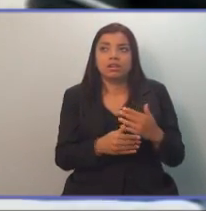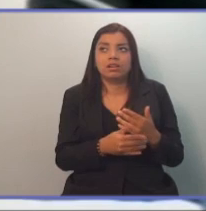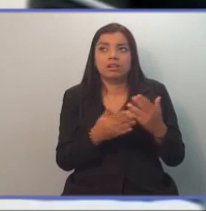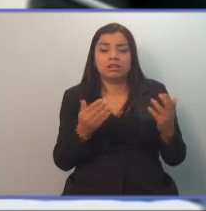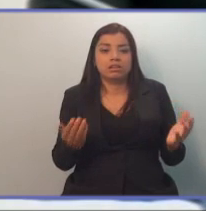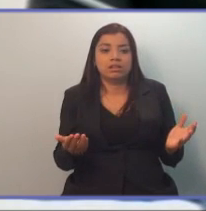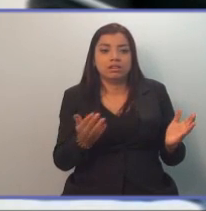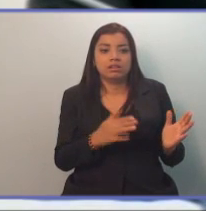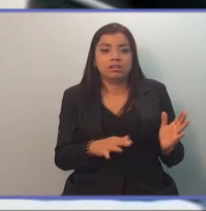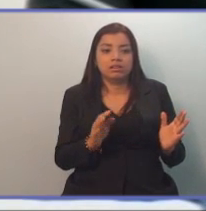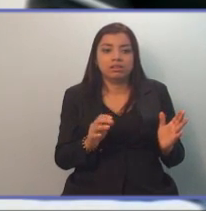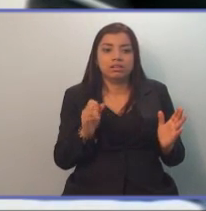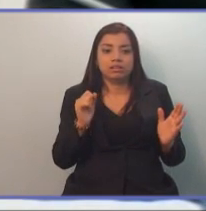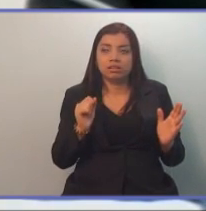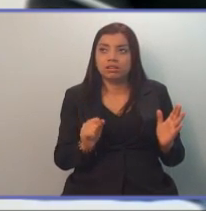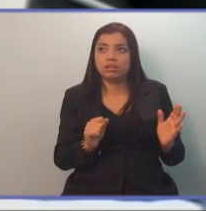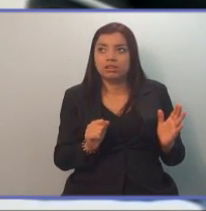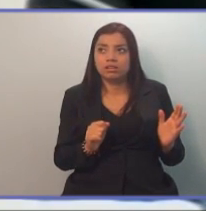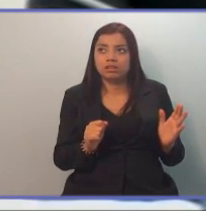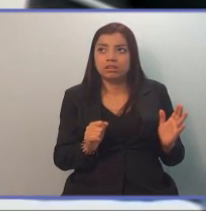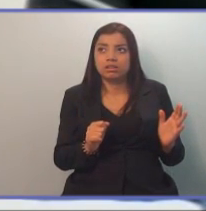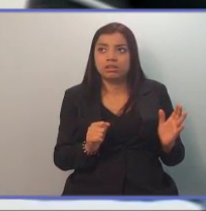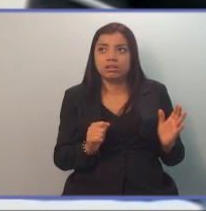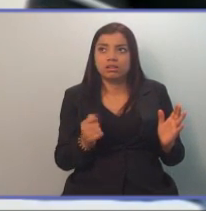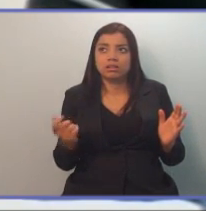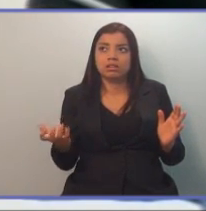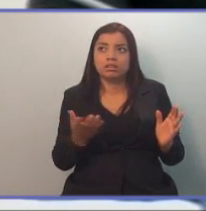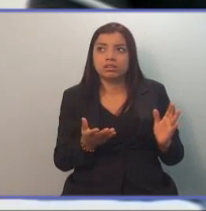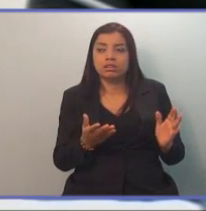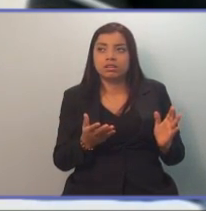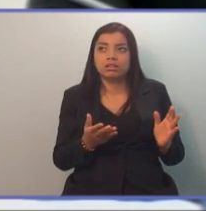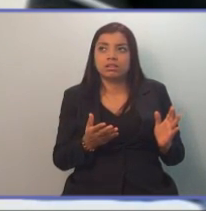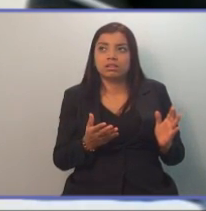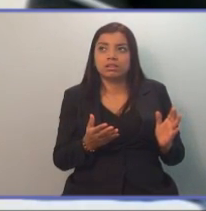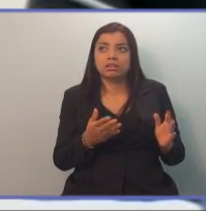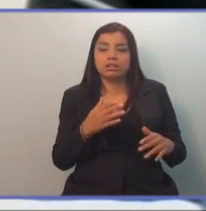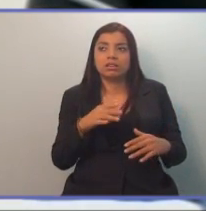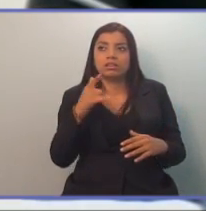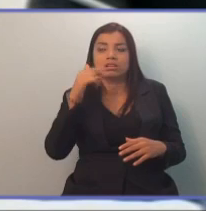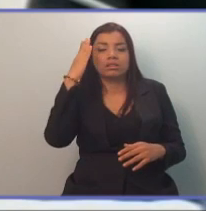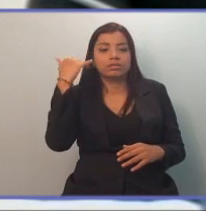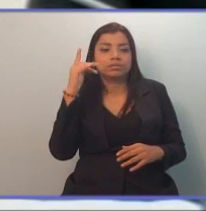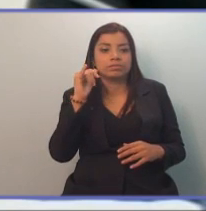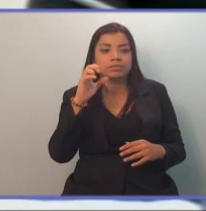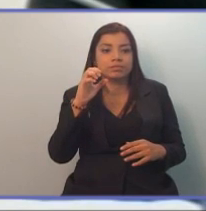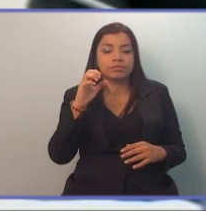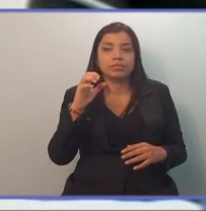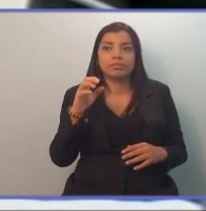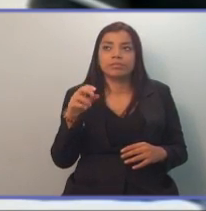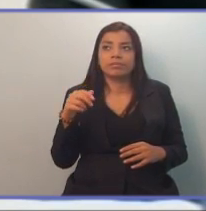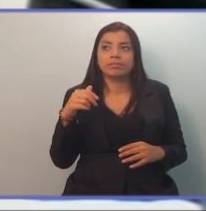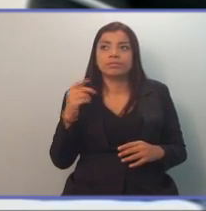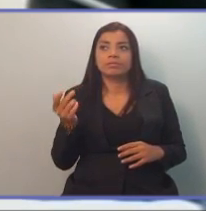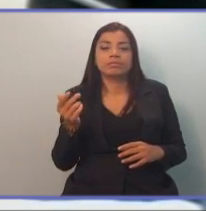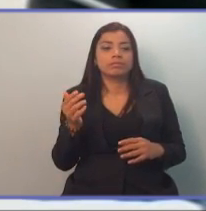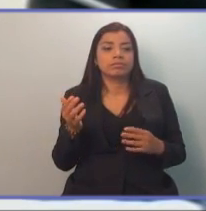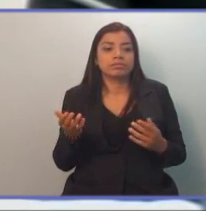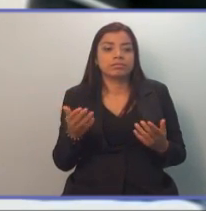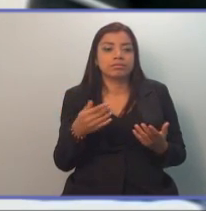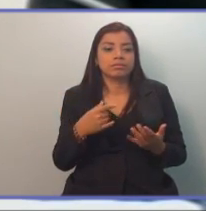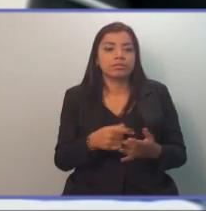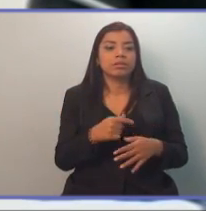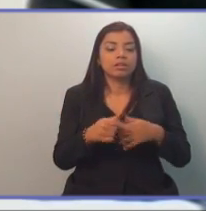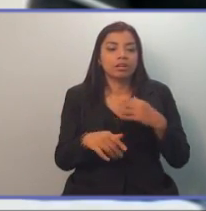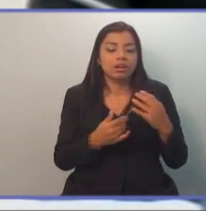Por lo tanto, la pregunta es, ¿qué opina, licenciada, de la actual distribución de